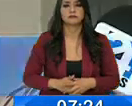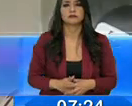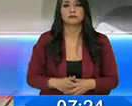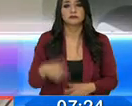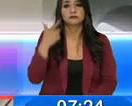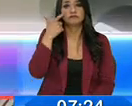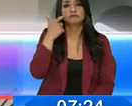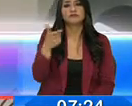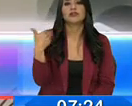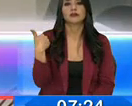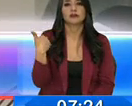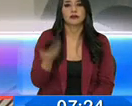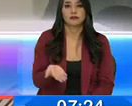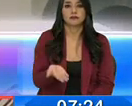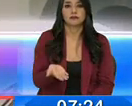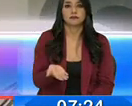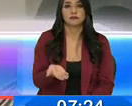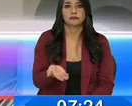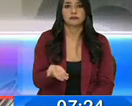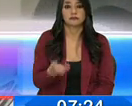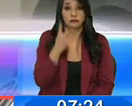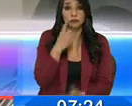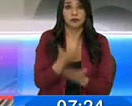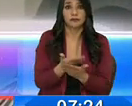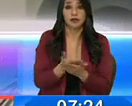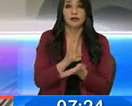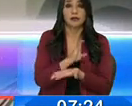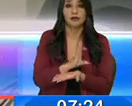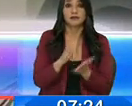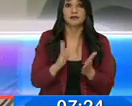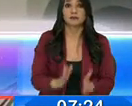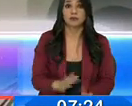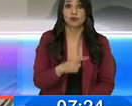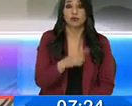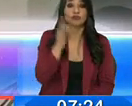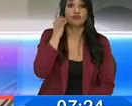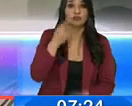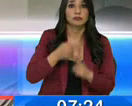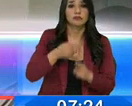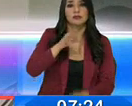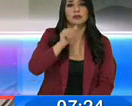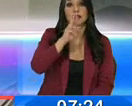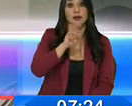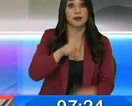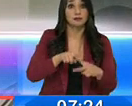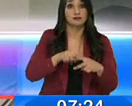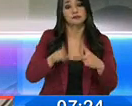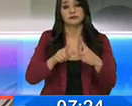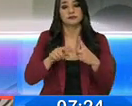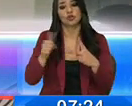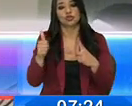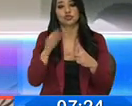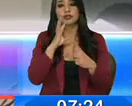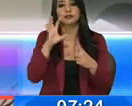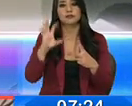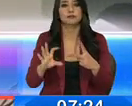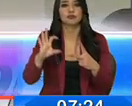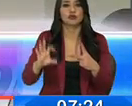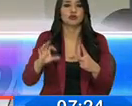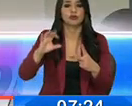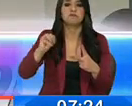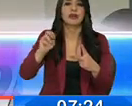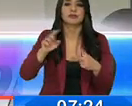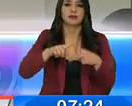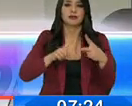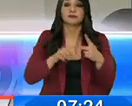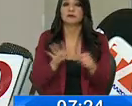tiene la fiscalía en realidad son los testimonios incompletos de la señora Terán y el testimonio incompleto de la señora Martínez. En la